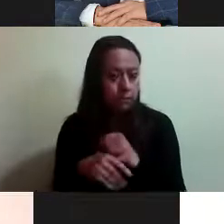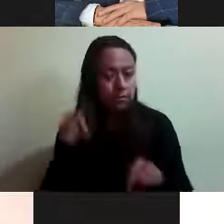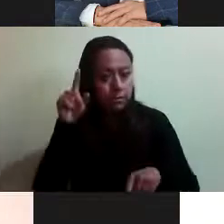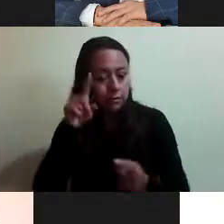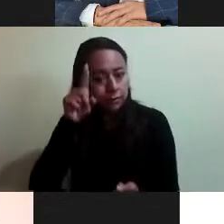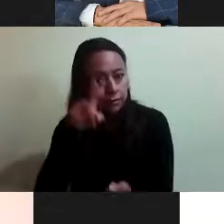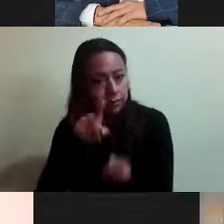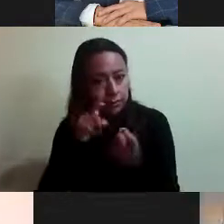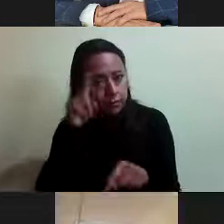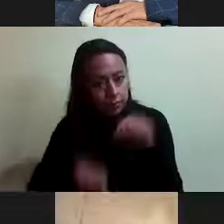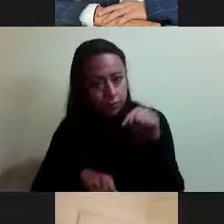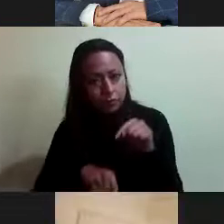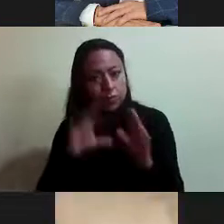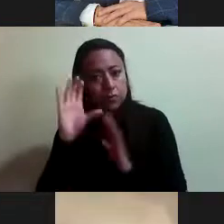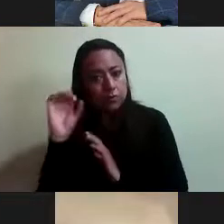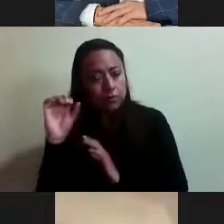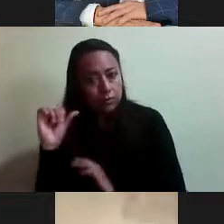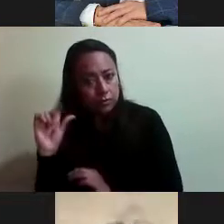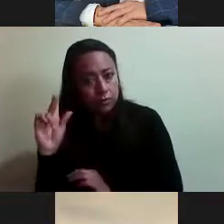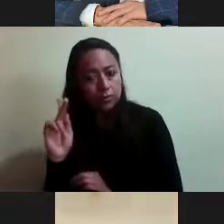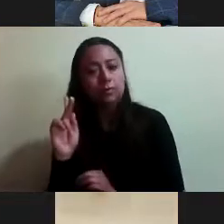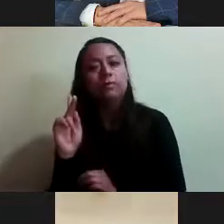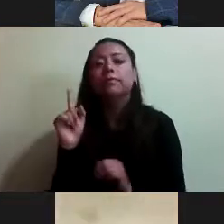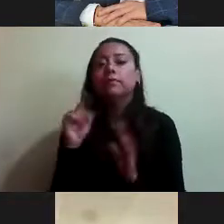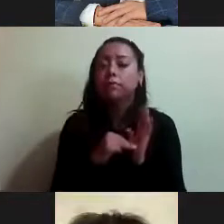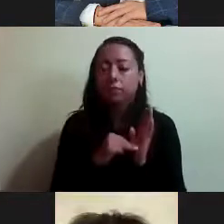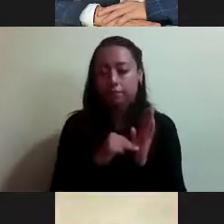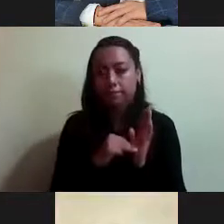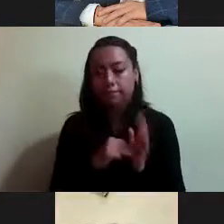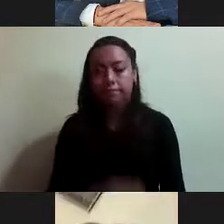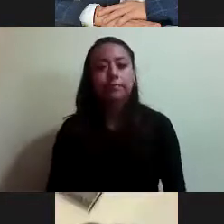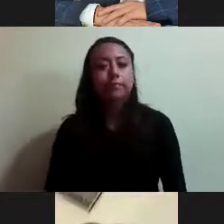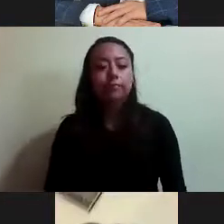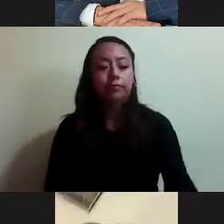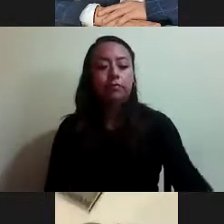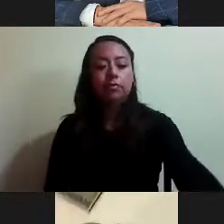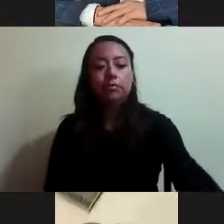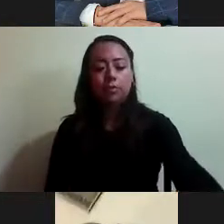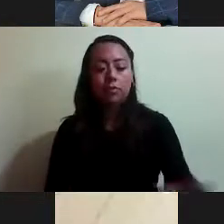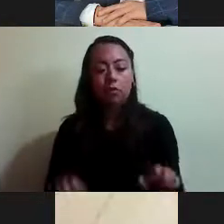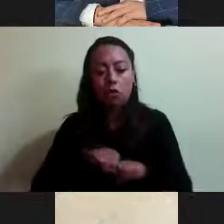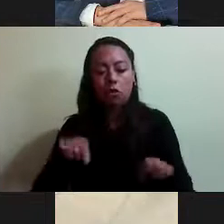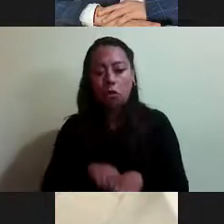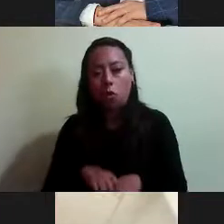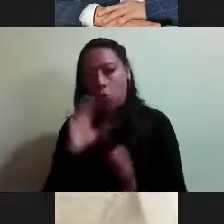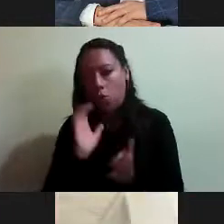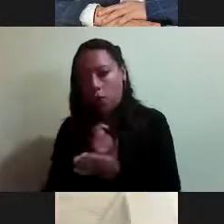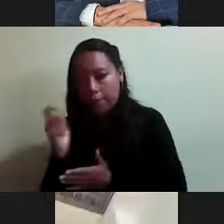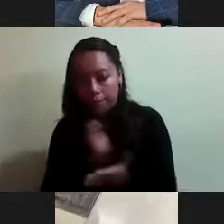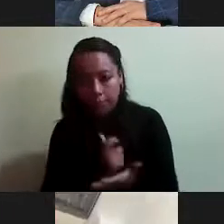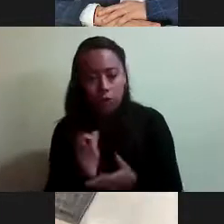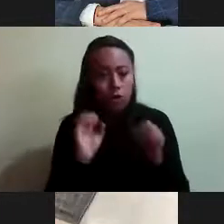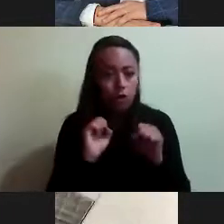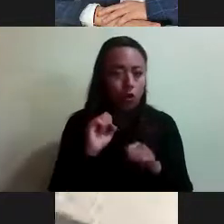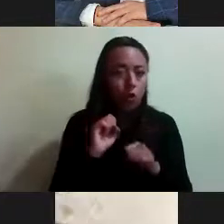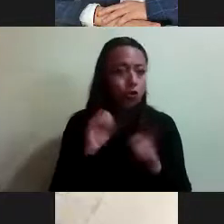en su informe. Evidentemente habla de que hubo un recorte en el capítulo 1000, ya sea en el alcance de los sueldos o en el número de personas